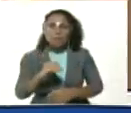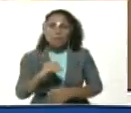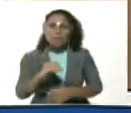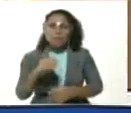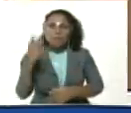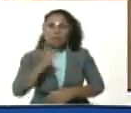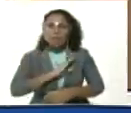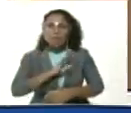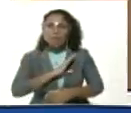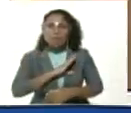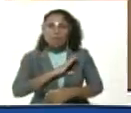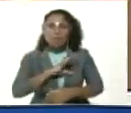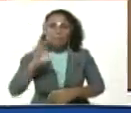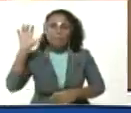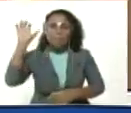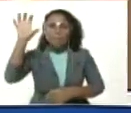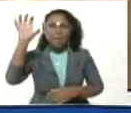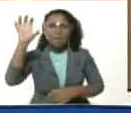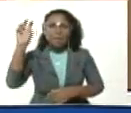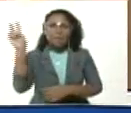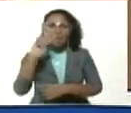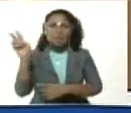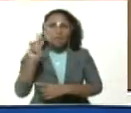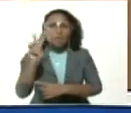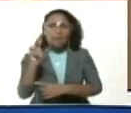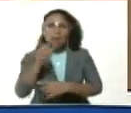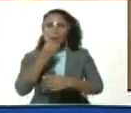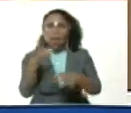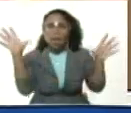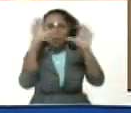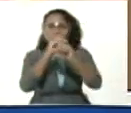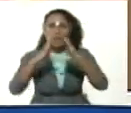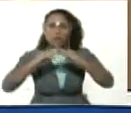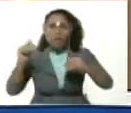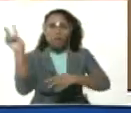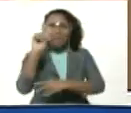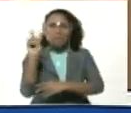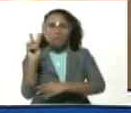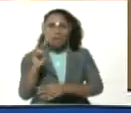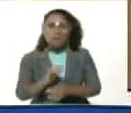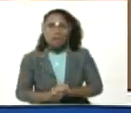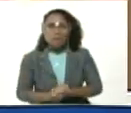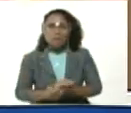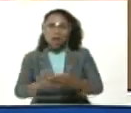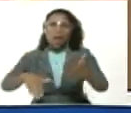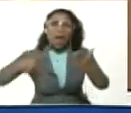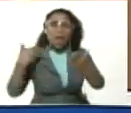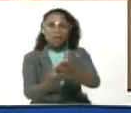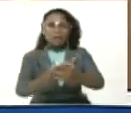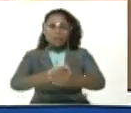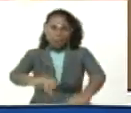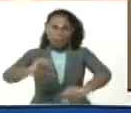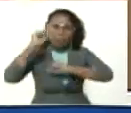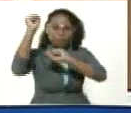tener patria, patria venezolana. Buenas noches a toda Venezuela. ¡Hasta la